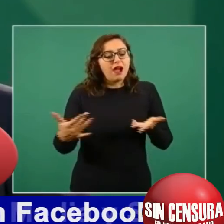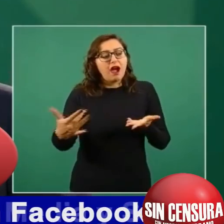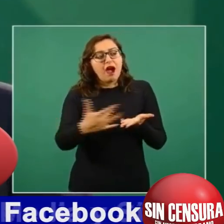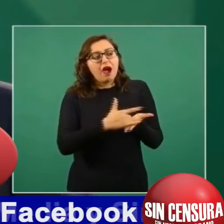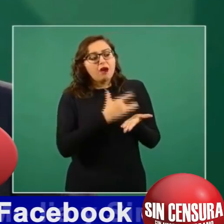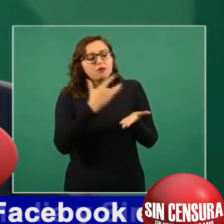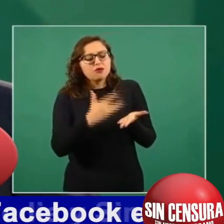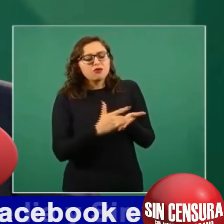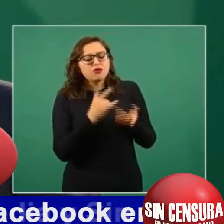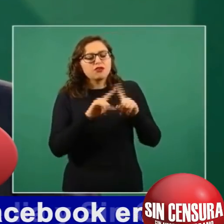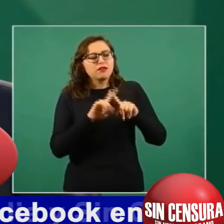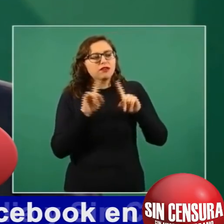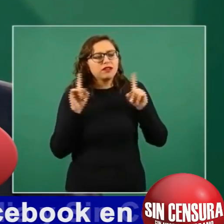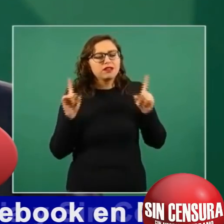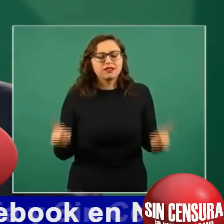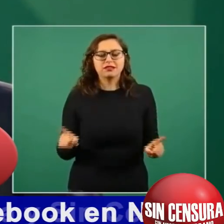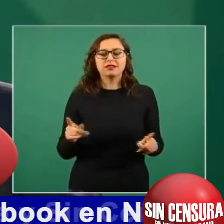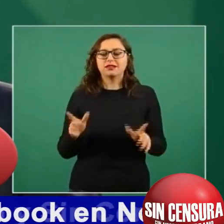desarrollo,